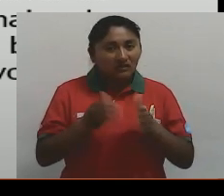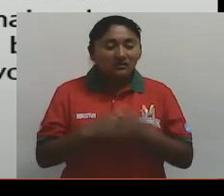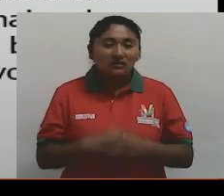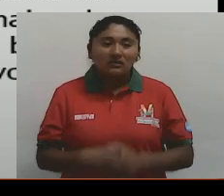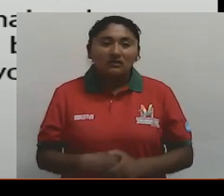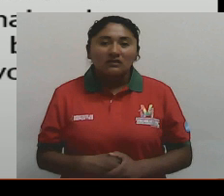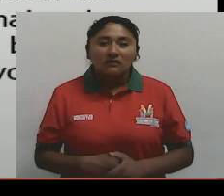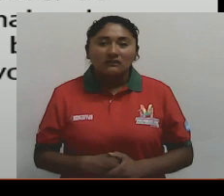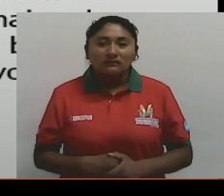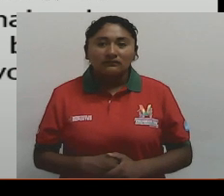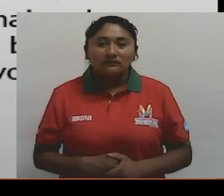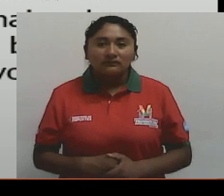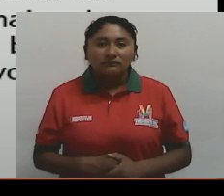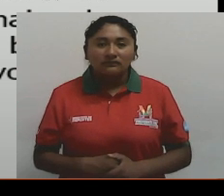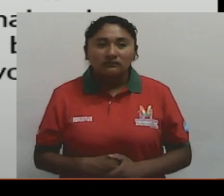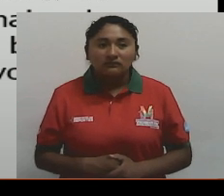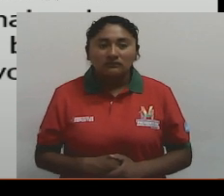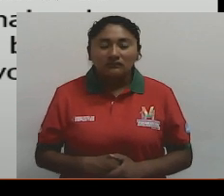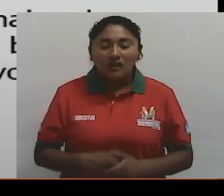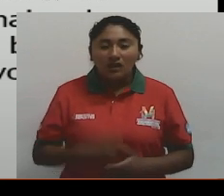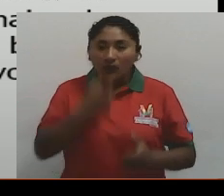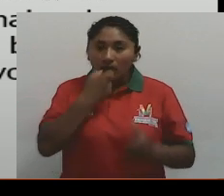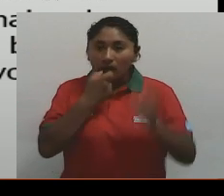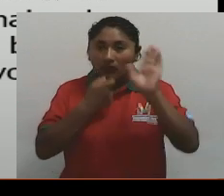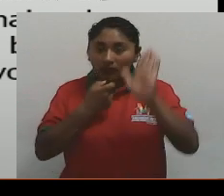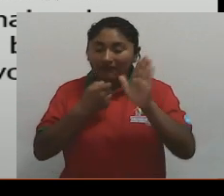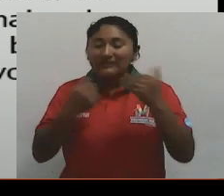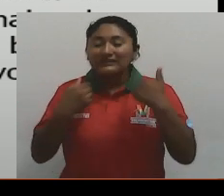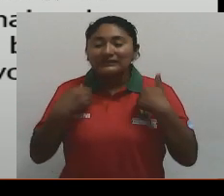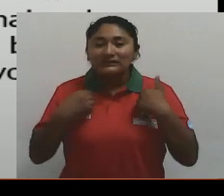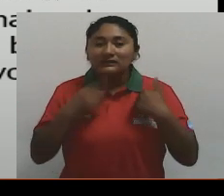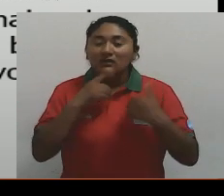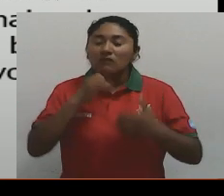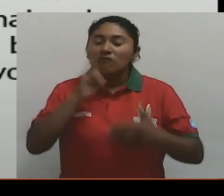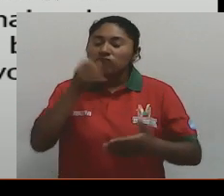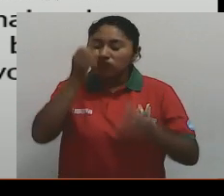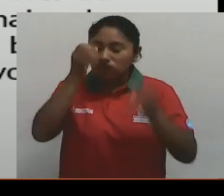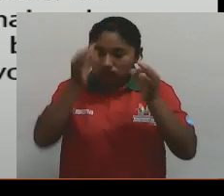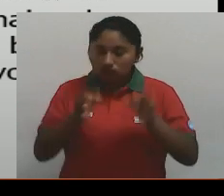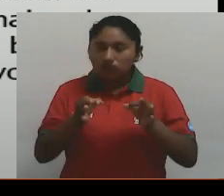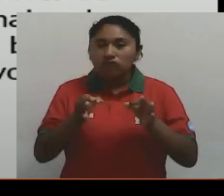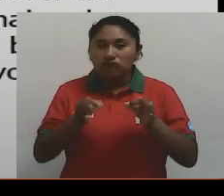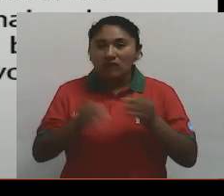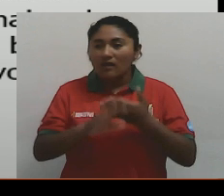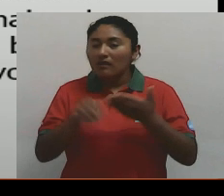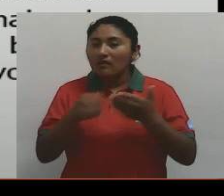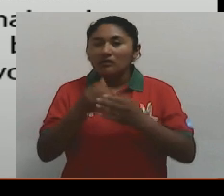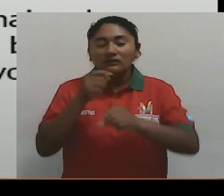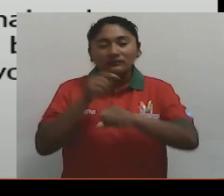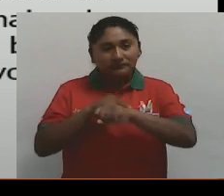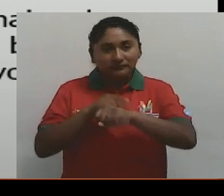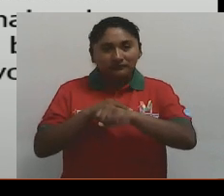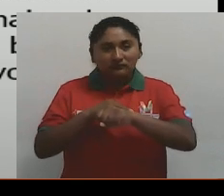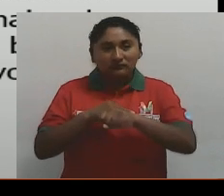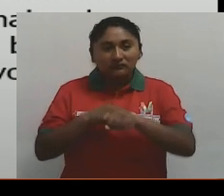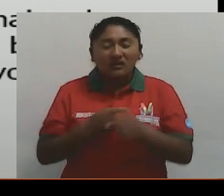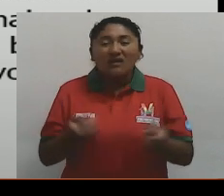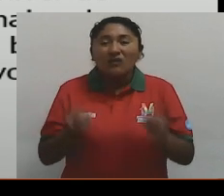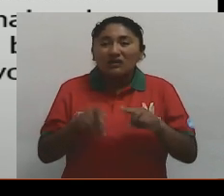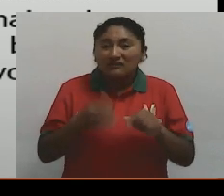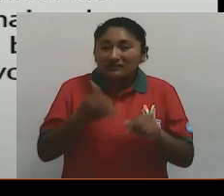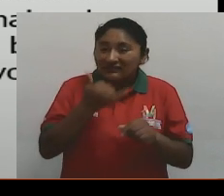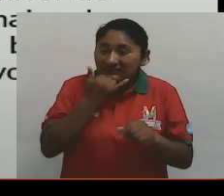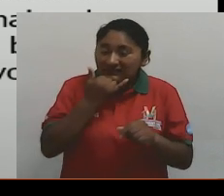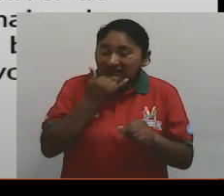muy importante. El árbitro tiene que ser justo en todo momento. Y ejemplo de esto es el de reconocer cuando se ha equivocado e inmediatamente revocar una